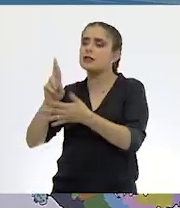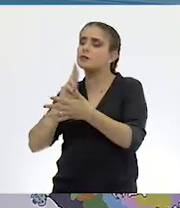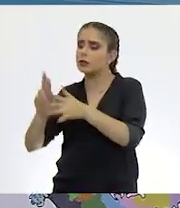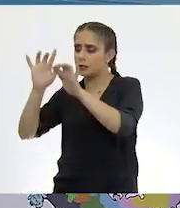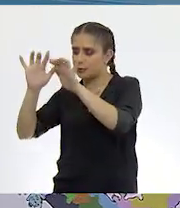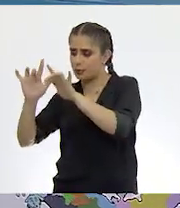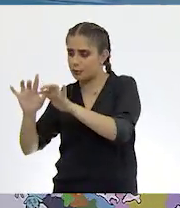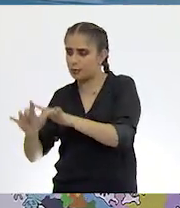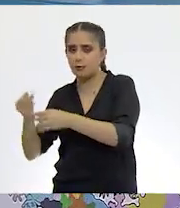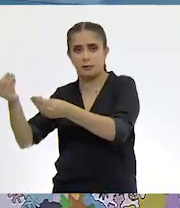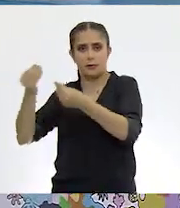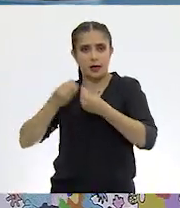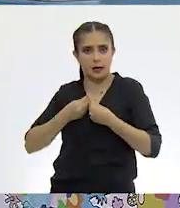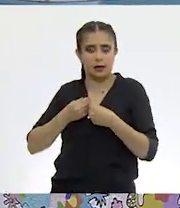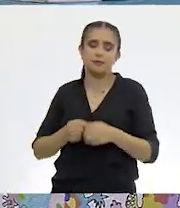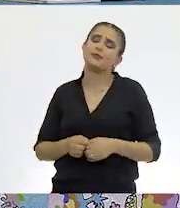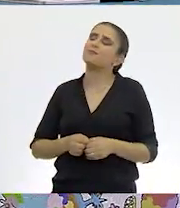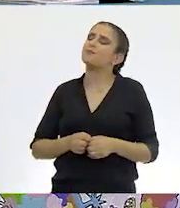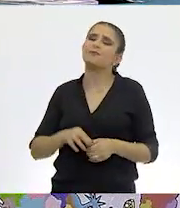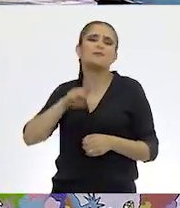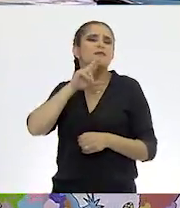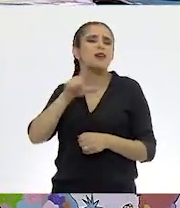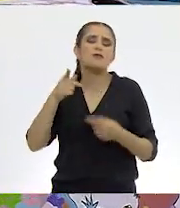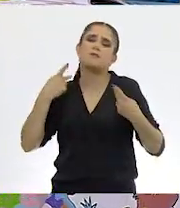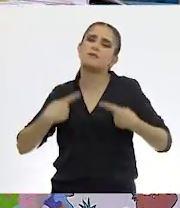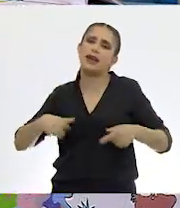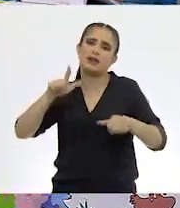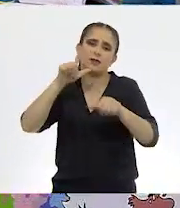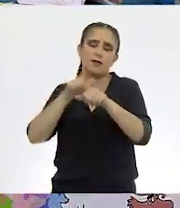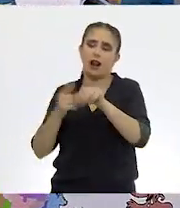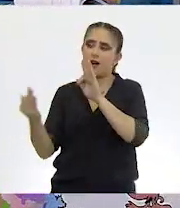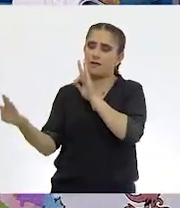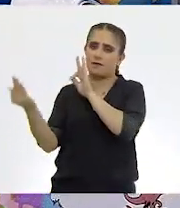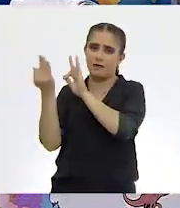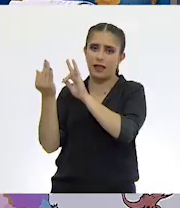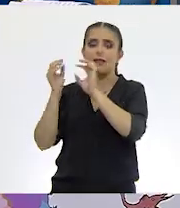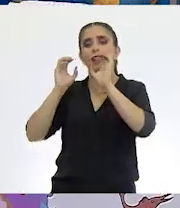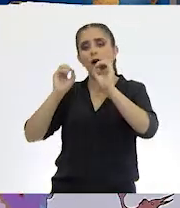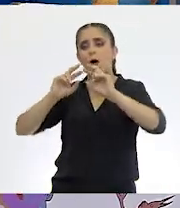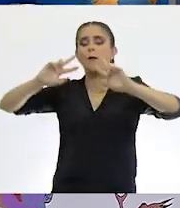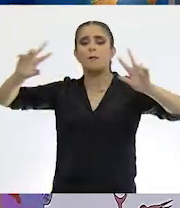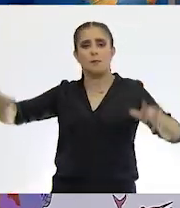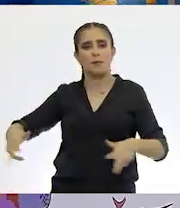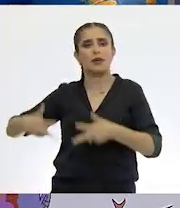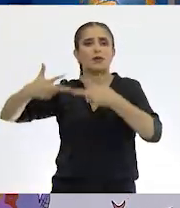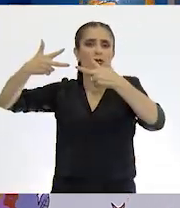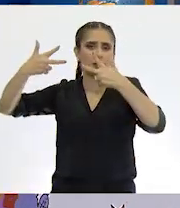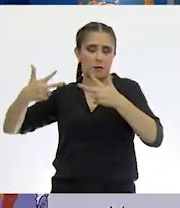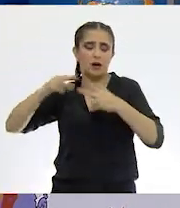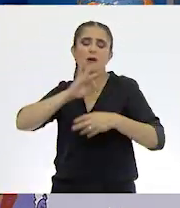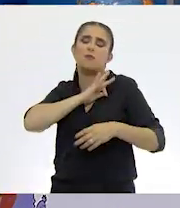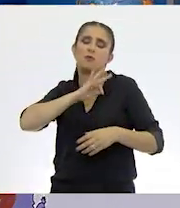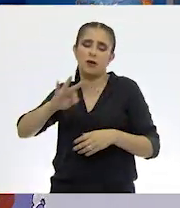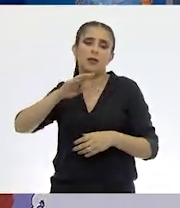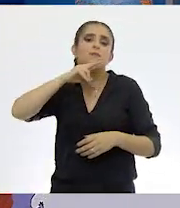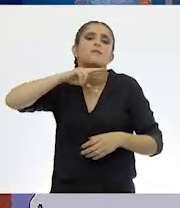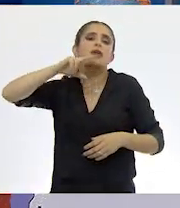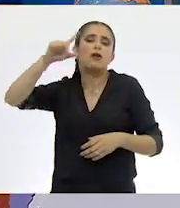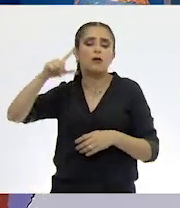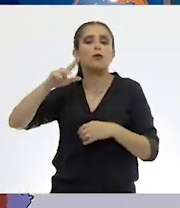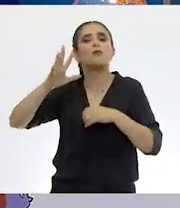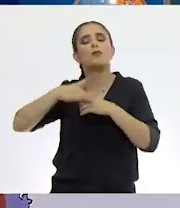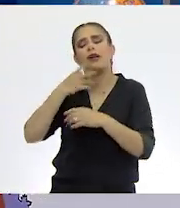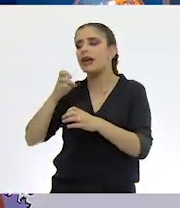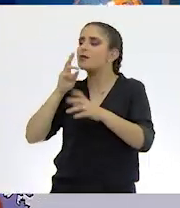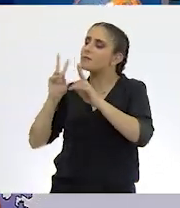lo ideal es que hagas la entrevista en forma personal o ya habíamos dicho por una videollamada, porque pues precisamente es muy